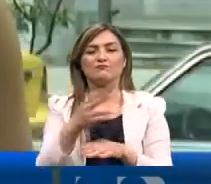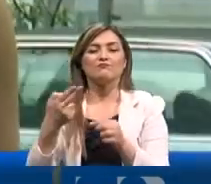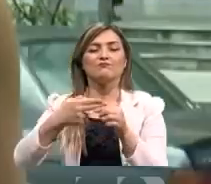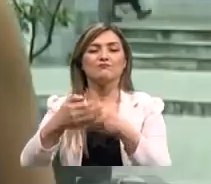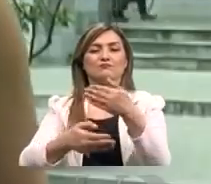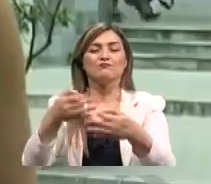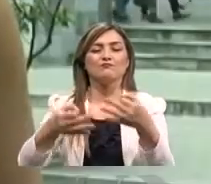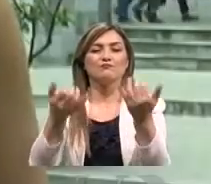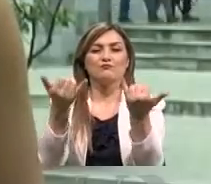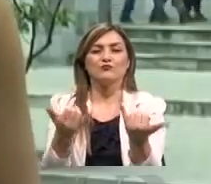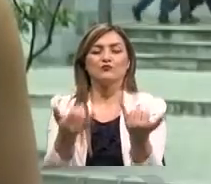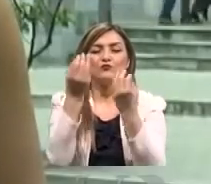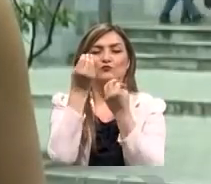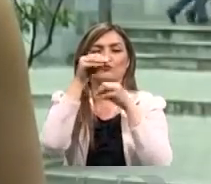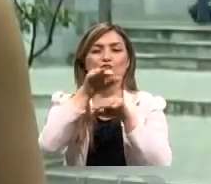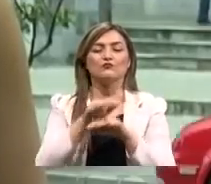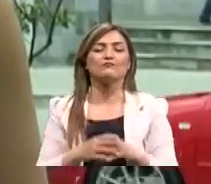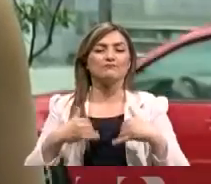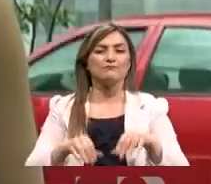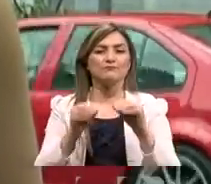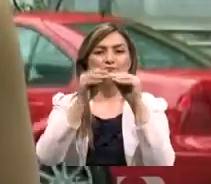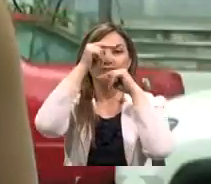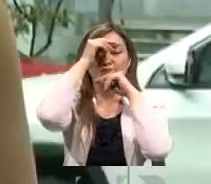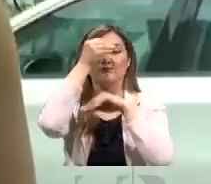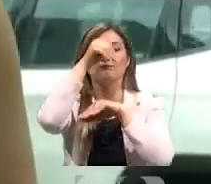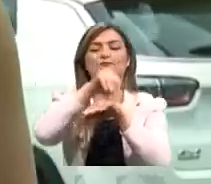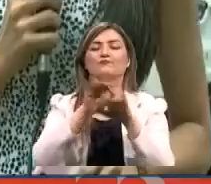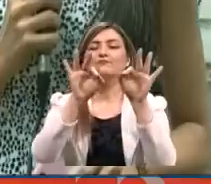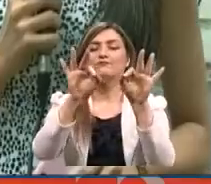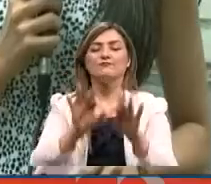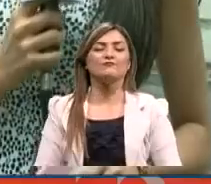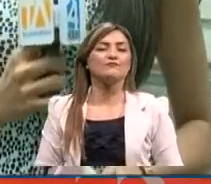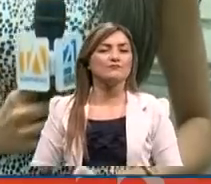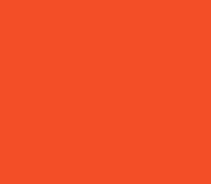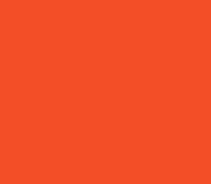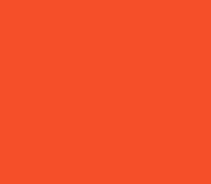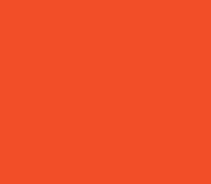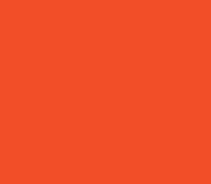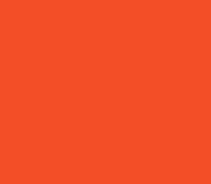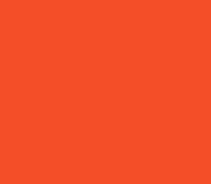podemos compartir al momento. Regresamos con ustedes a estudios que tienen más noticias. Una excelente tarde.